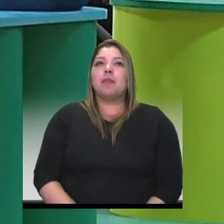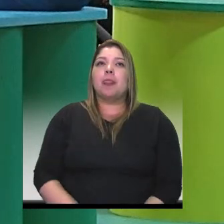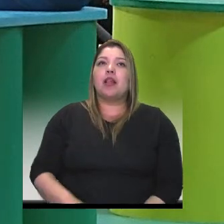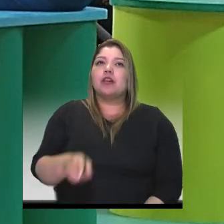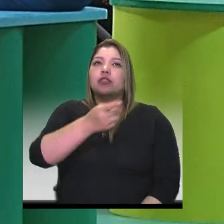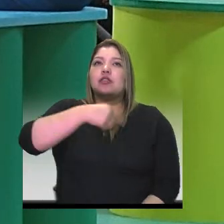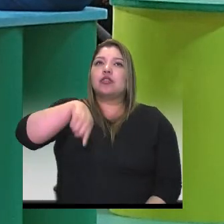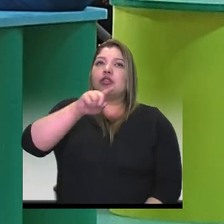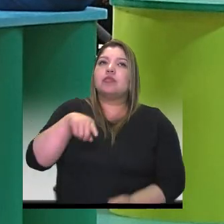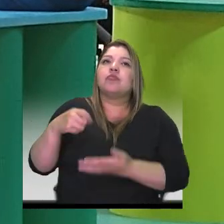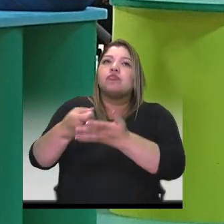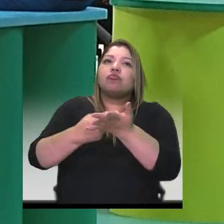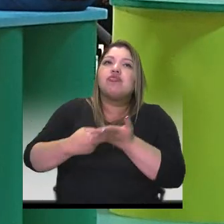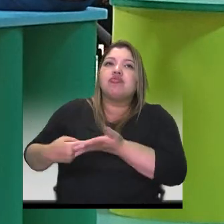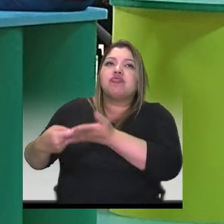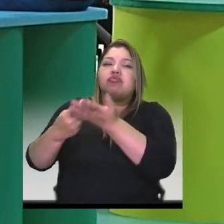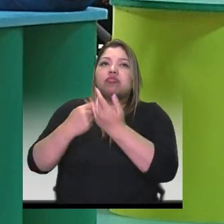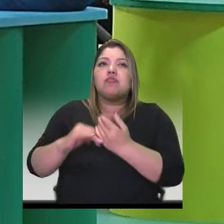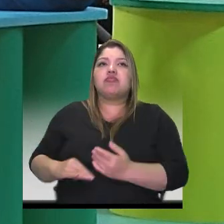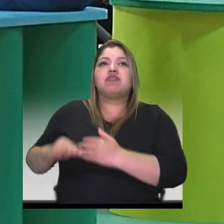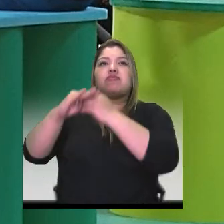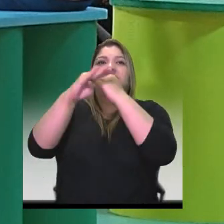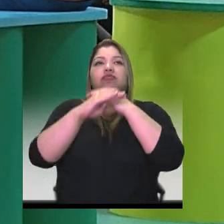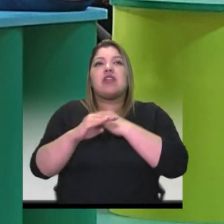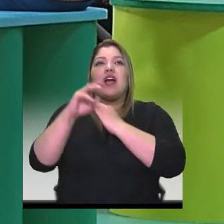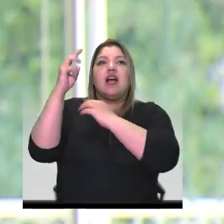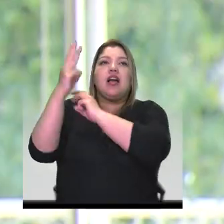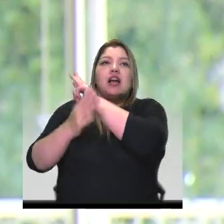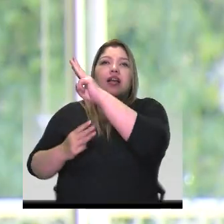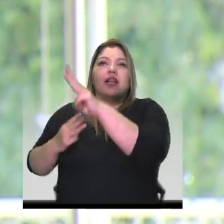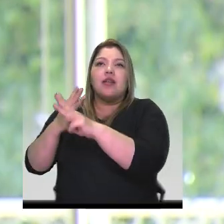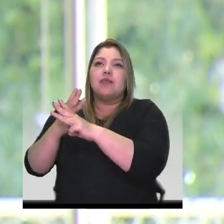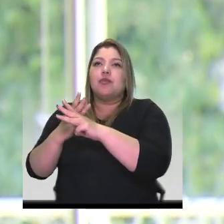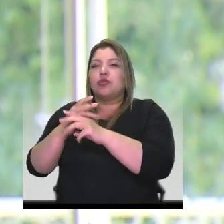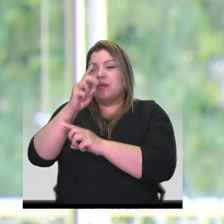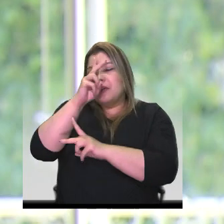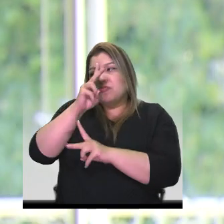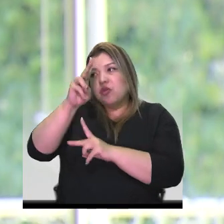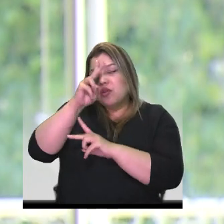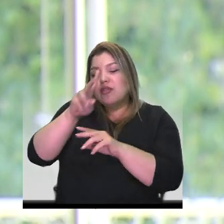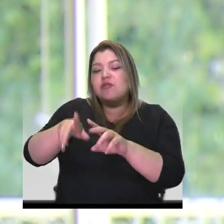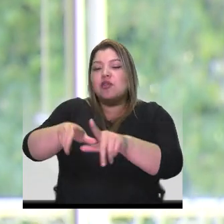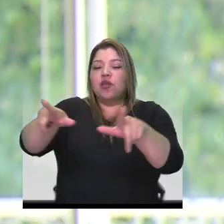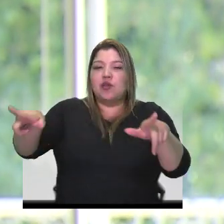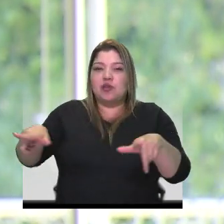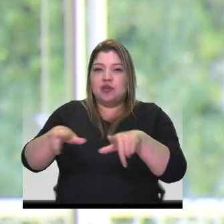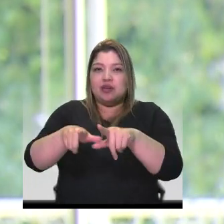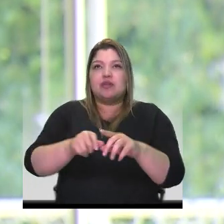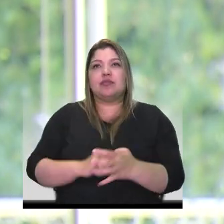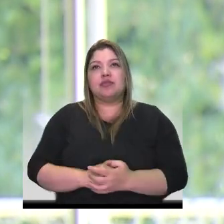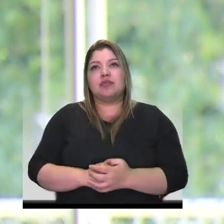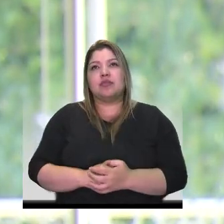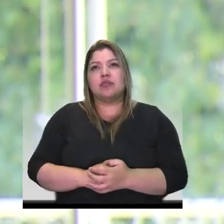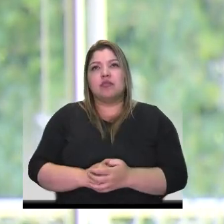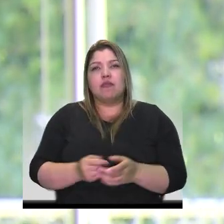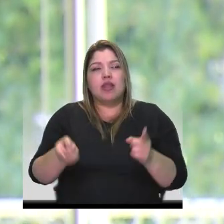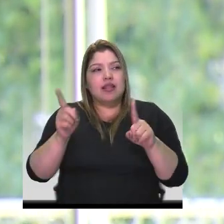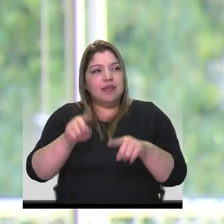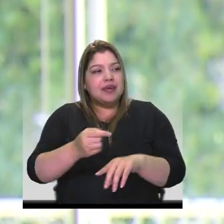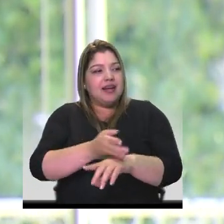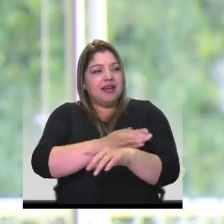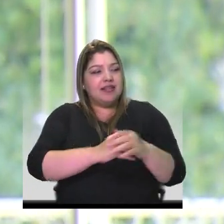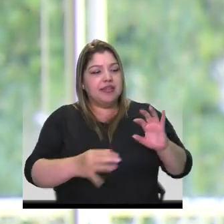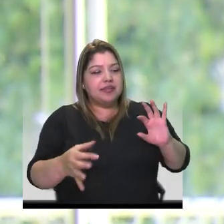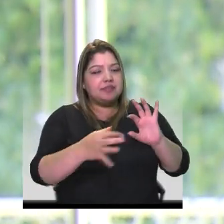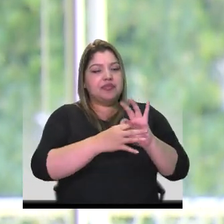mundo, sintiéndonos muy orgullosos del lugar que habitamos y honrando mucho ese lugar. Y por último, un poco conectado con la pregunta anterior, las